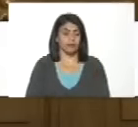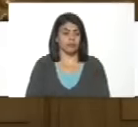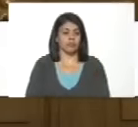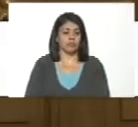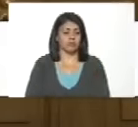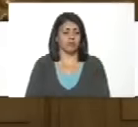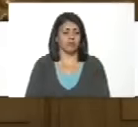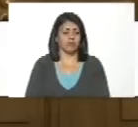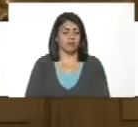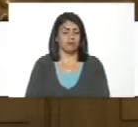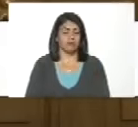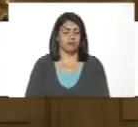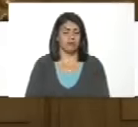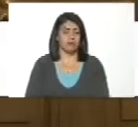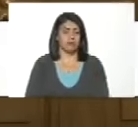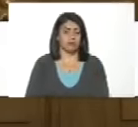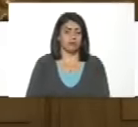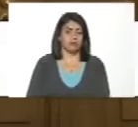Niño.